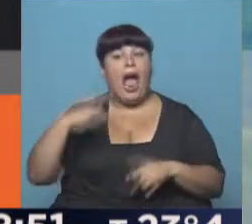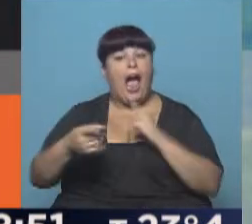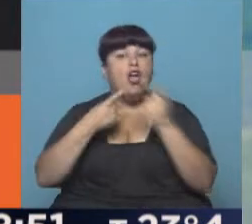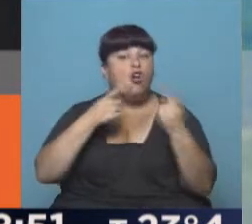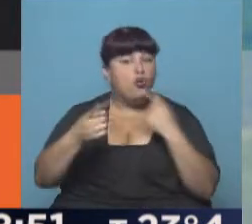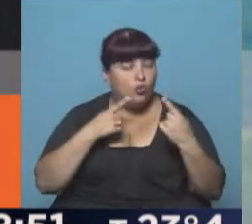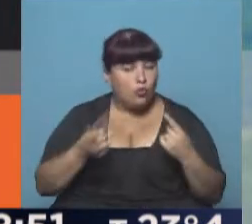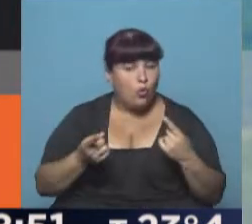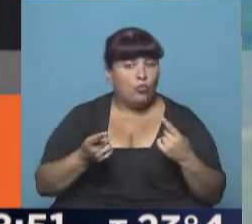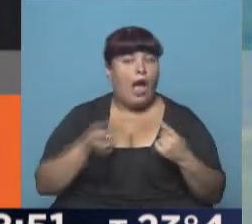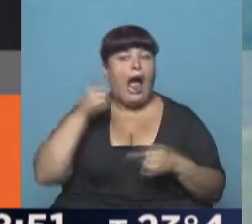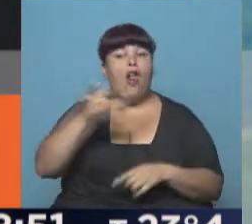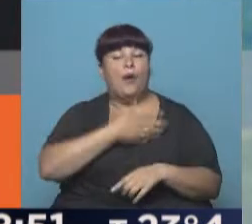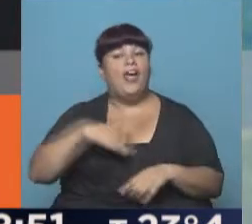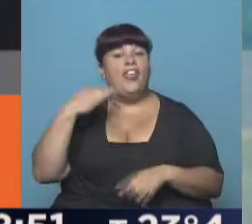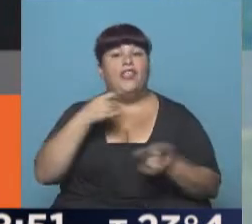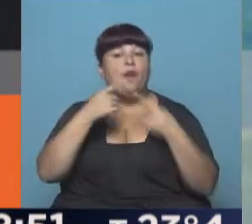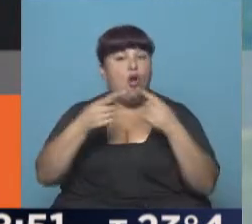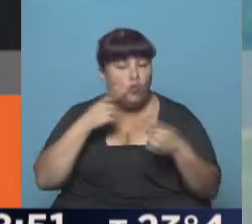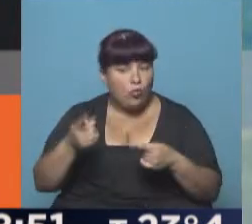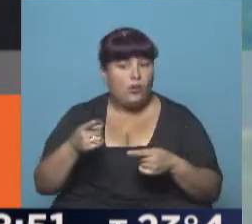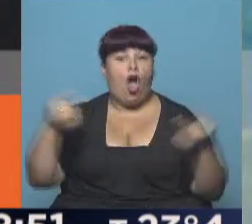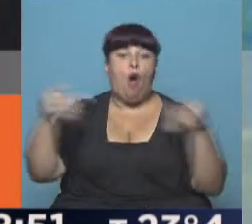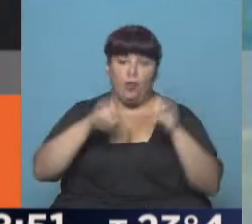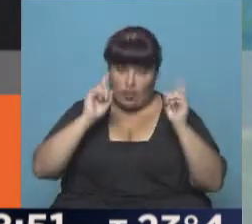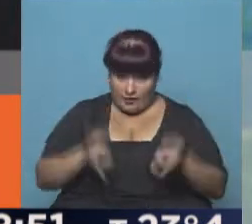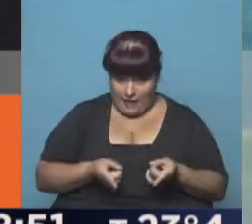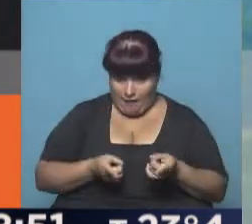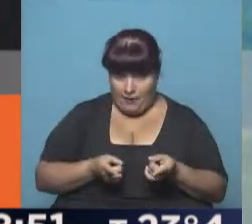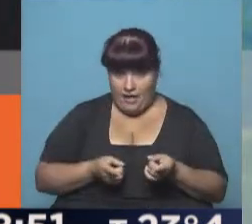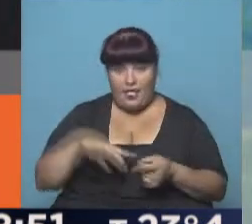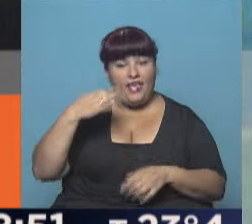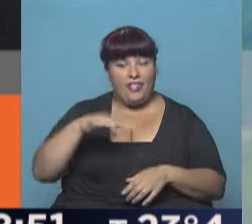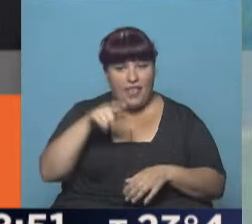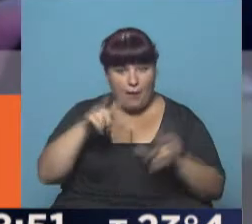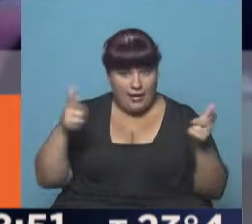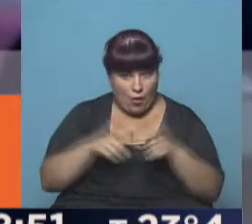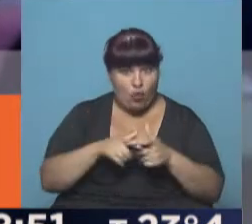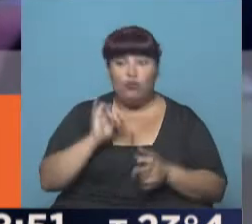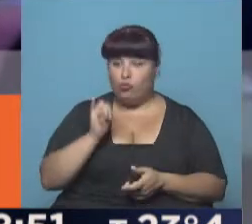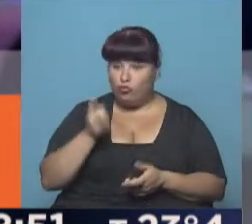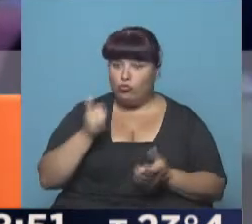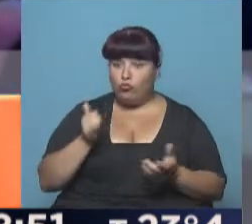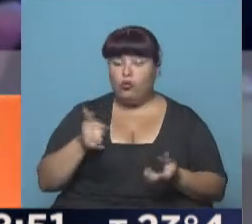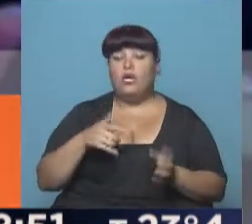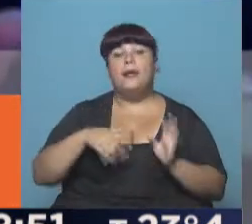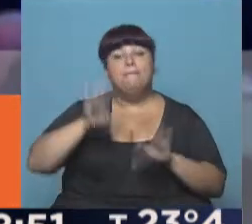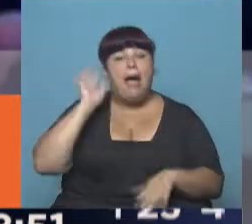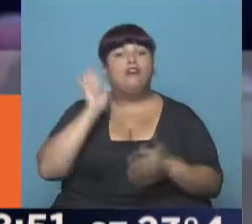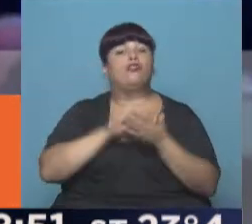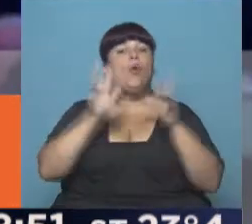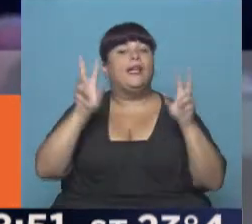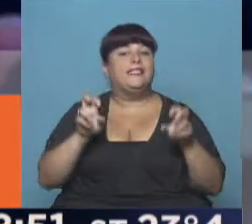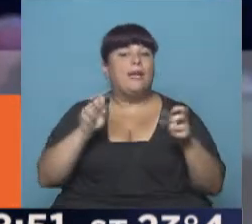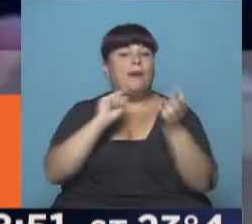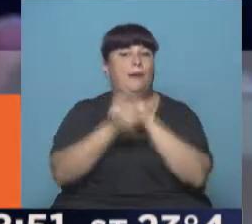consultas, al Ejecutivo que tiene que hacer consultas y a la oposición también que tiene que estar en esa mesa? Sí, por supuesto, más en materia